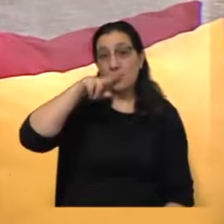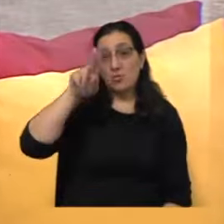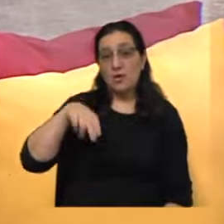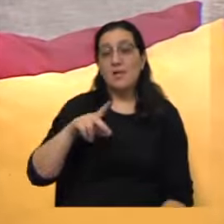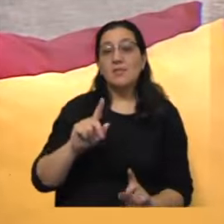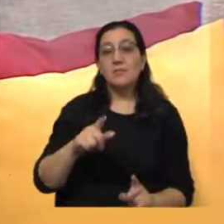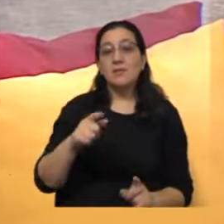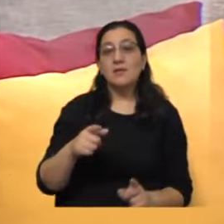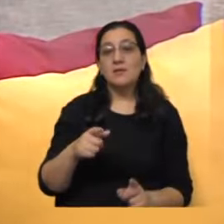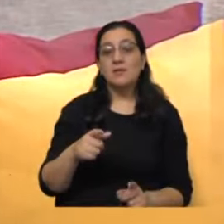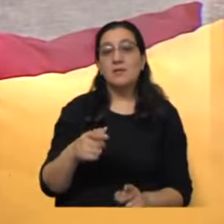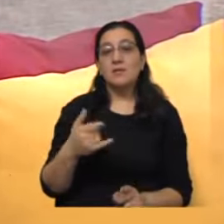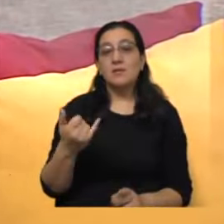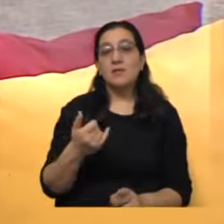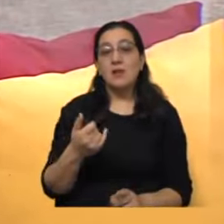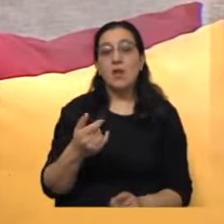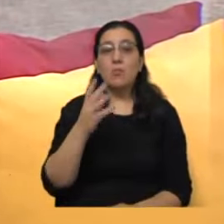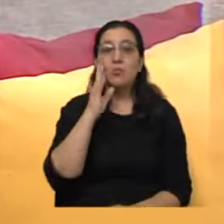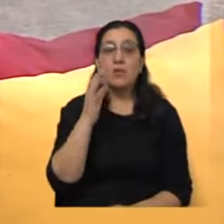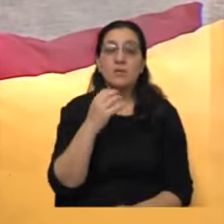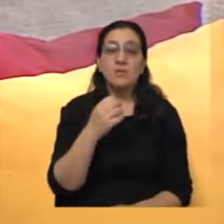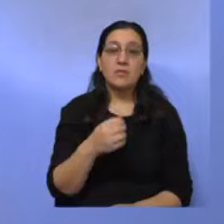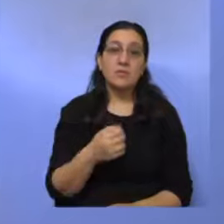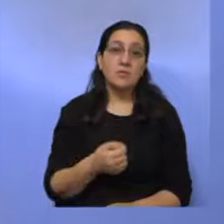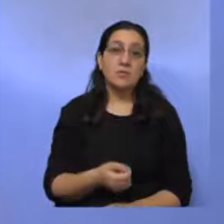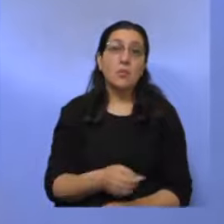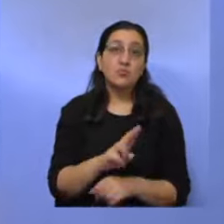la posibilidad de usar el nombre Ronald McDonald.